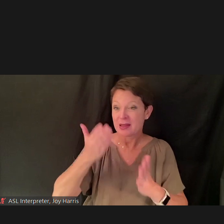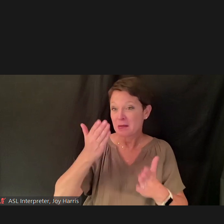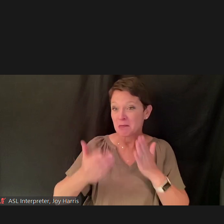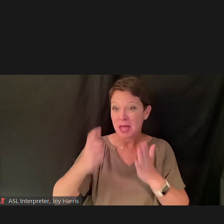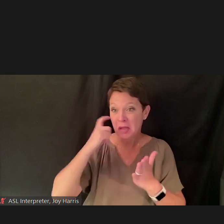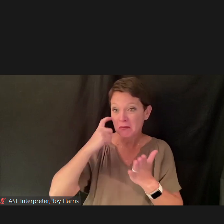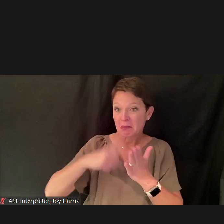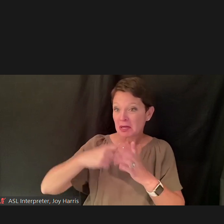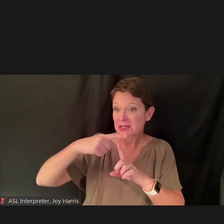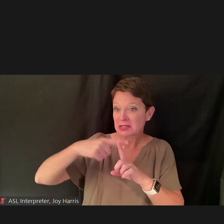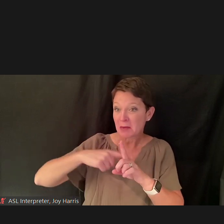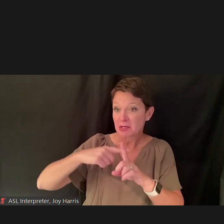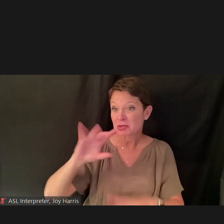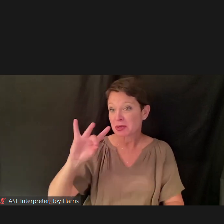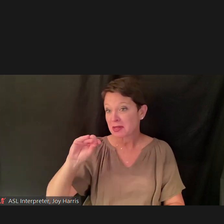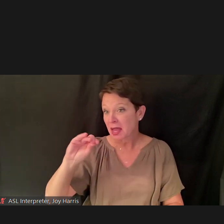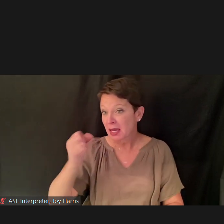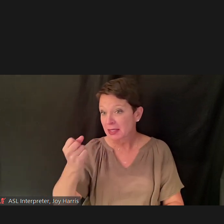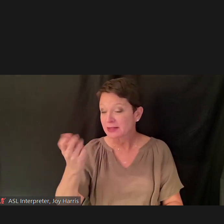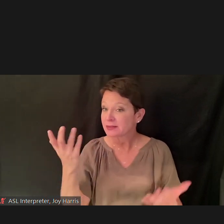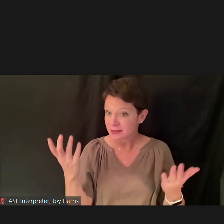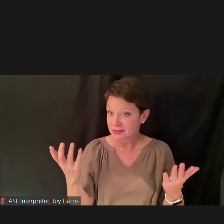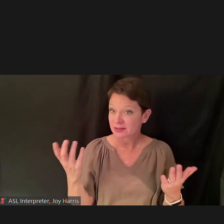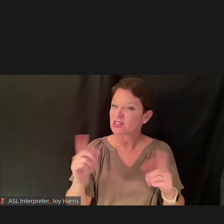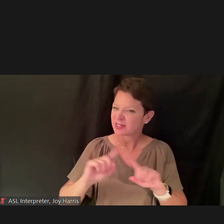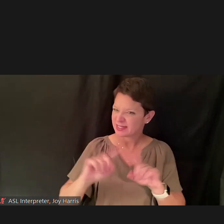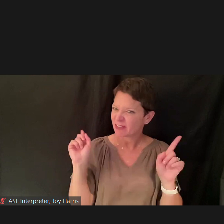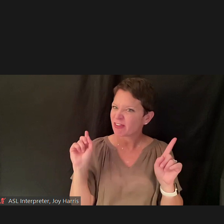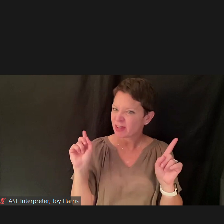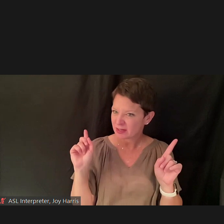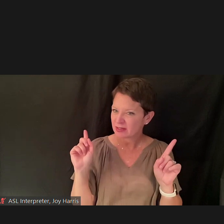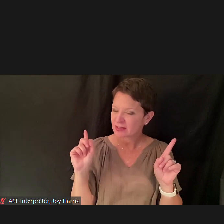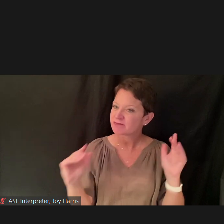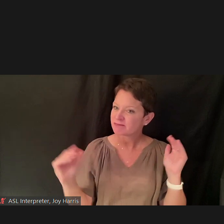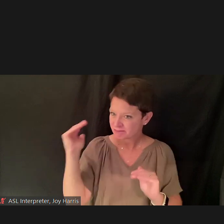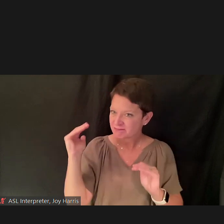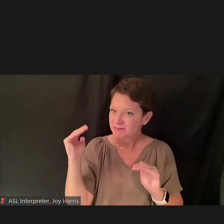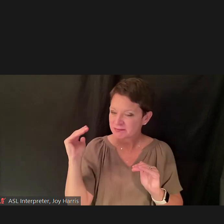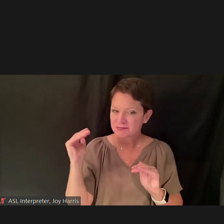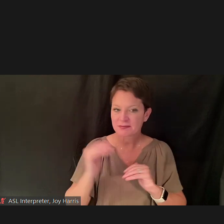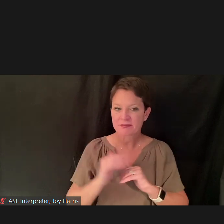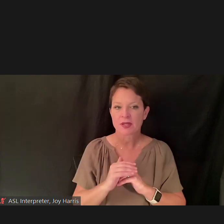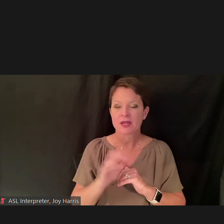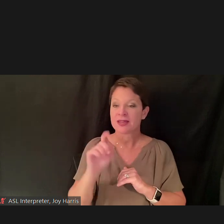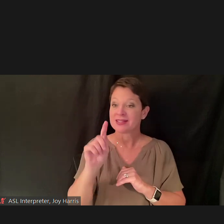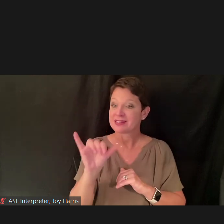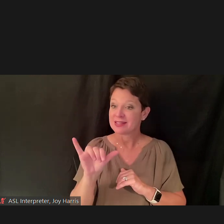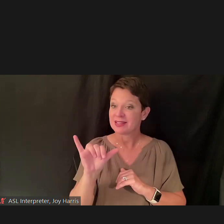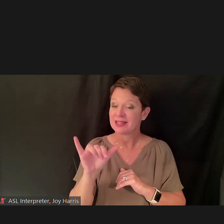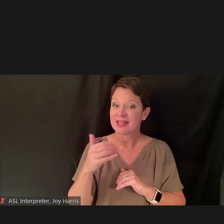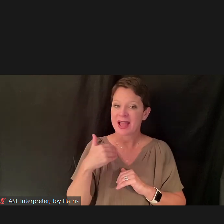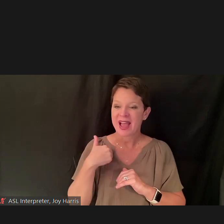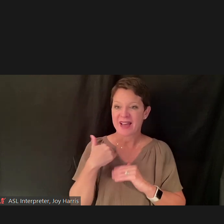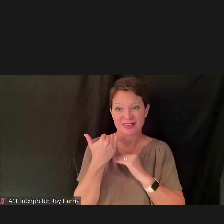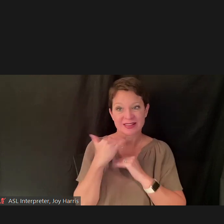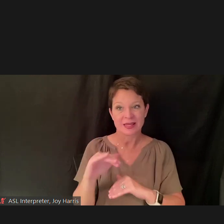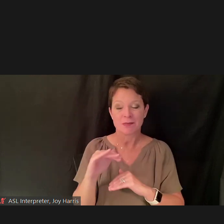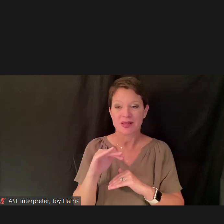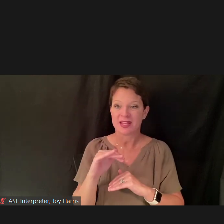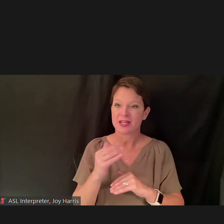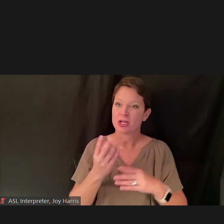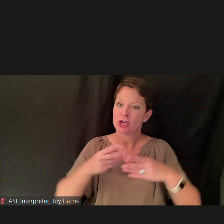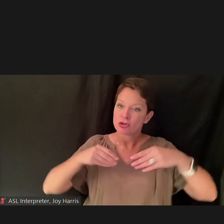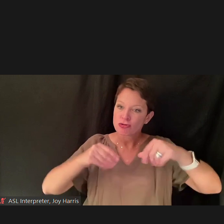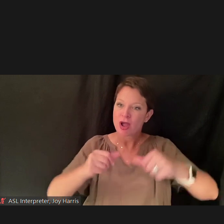partes rurales, las zonas rurales y de cultivo pueden ser menores. Sabemos que